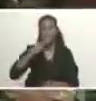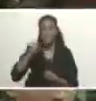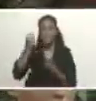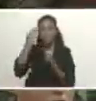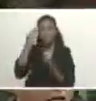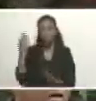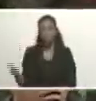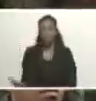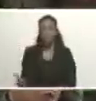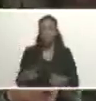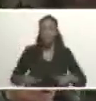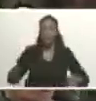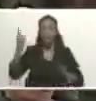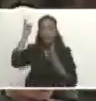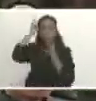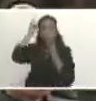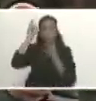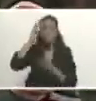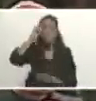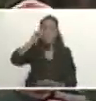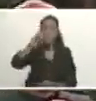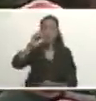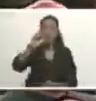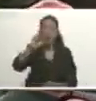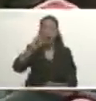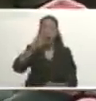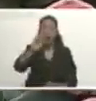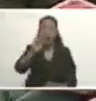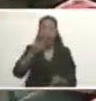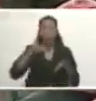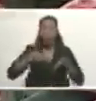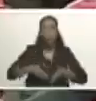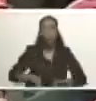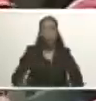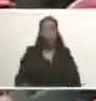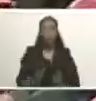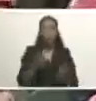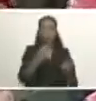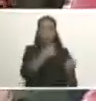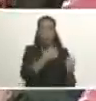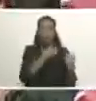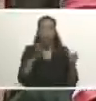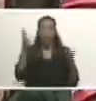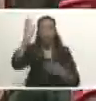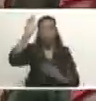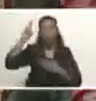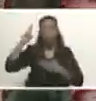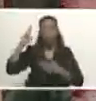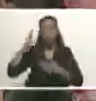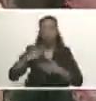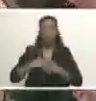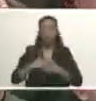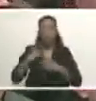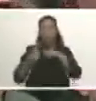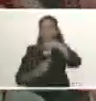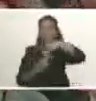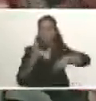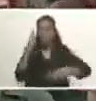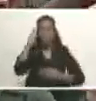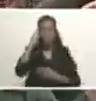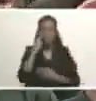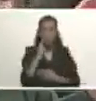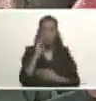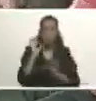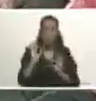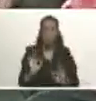presentes en las tierras del cacique Macarao, cuna del Guardia Nacional Bolivariano Comando, aquí juramos cumplir con nuestra revolución bolivariana